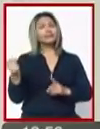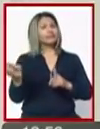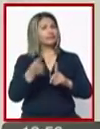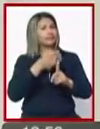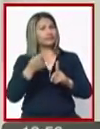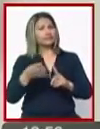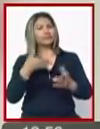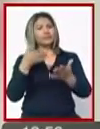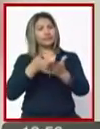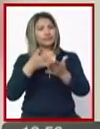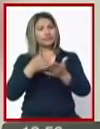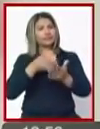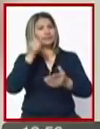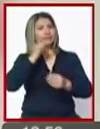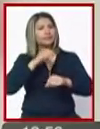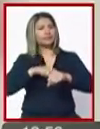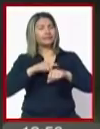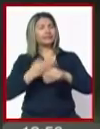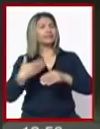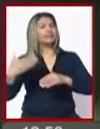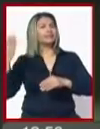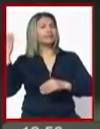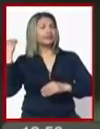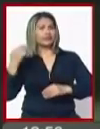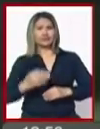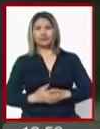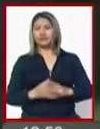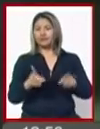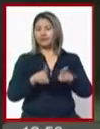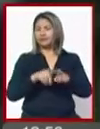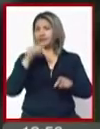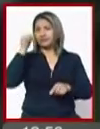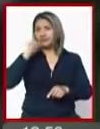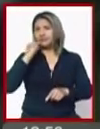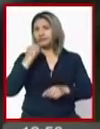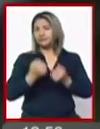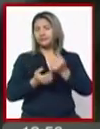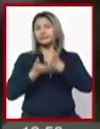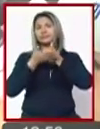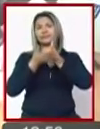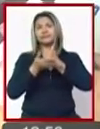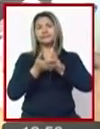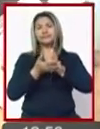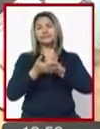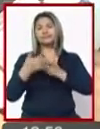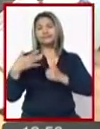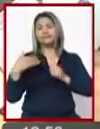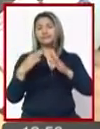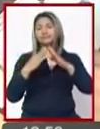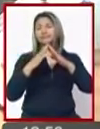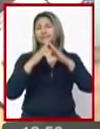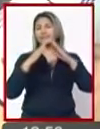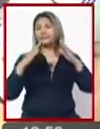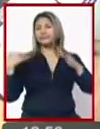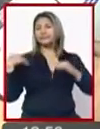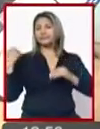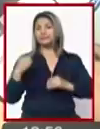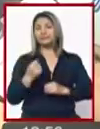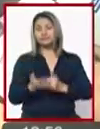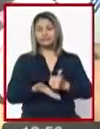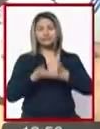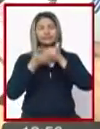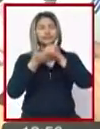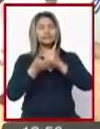estarían bastante tiempo produciendo. Inclusive la víctima, con la ayuda de la dueña de casa, que quien la